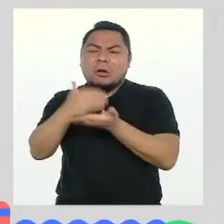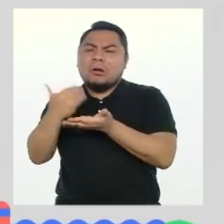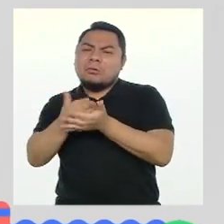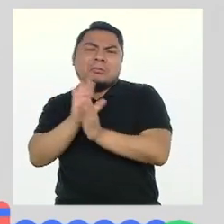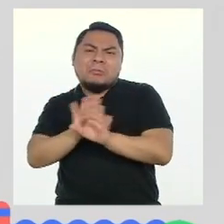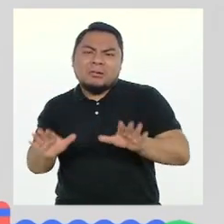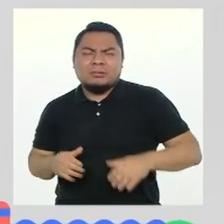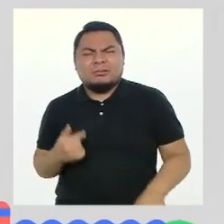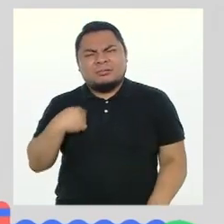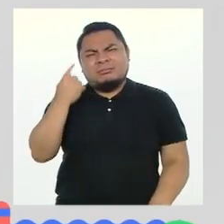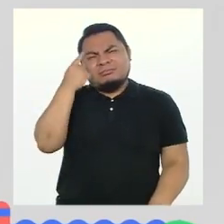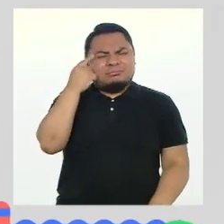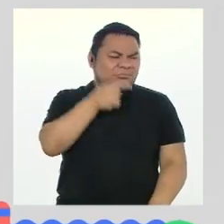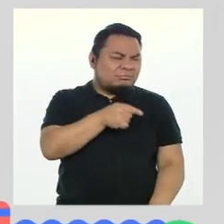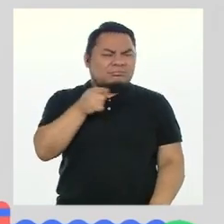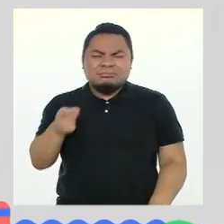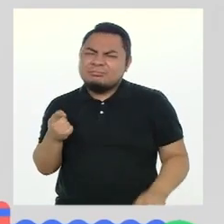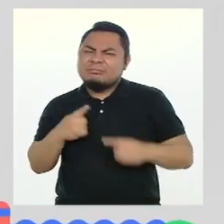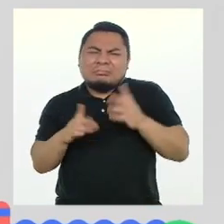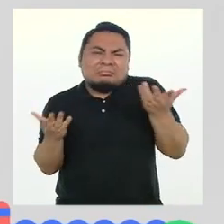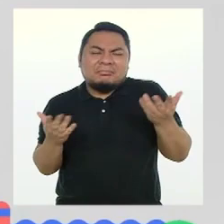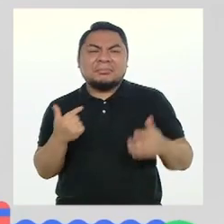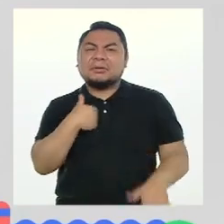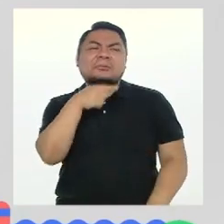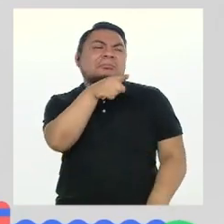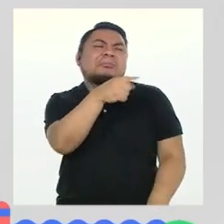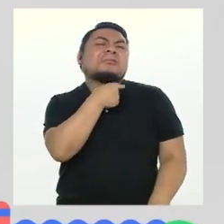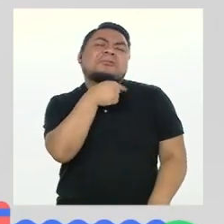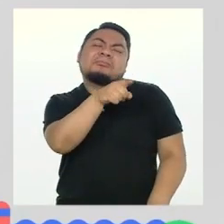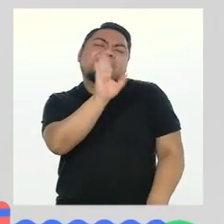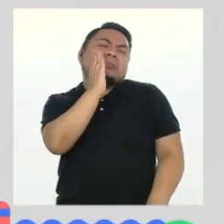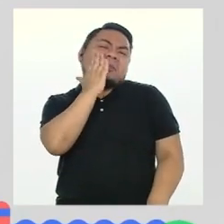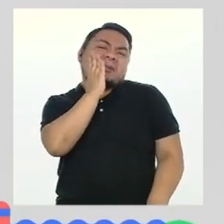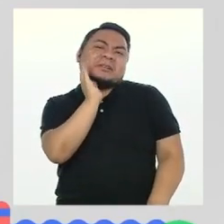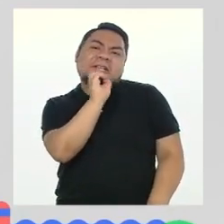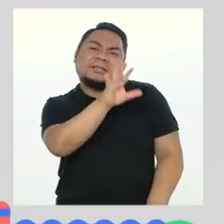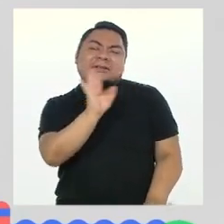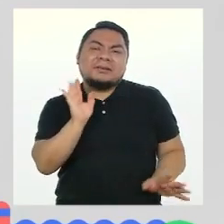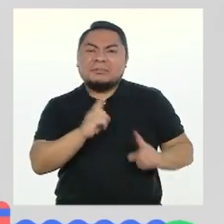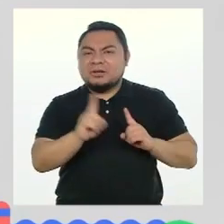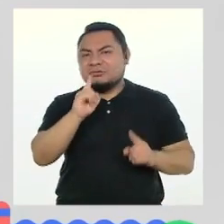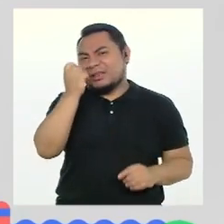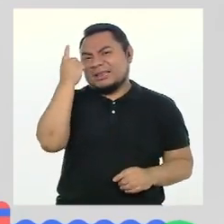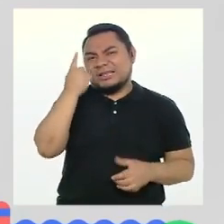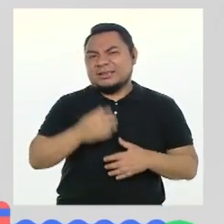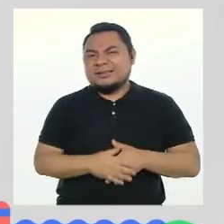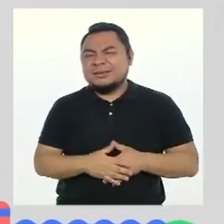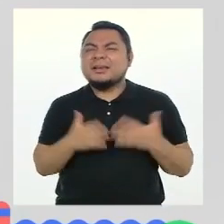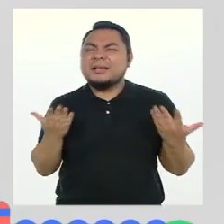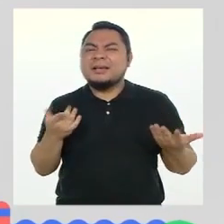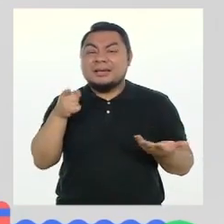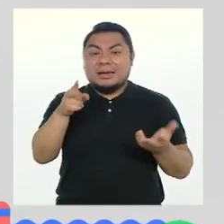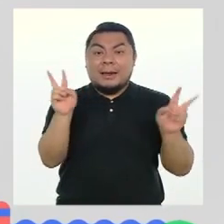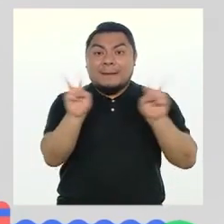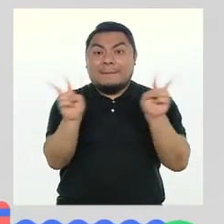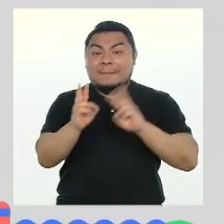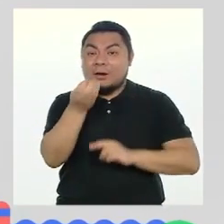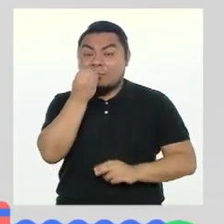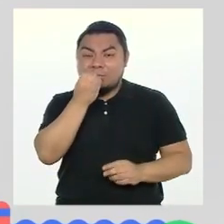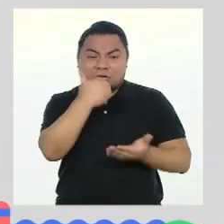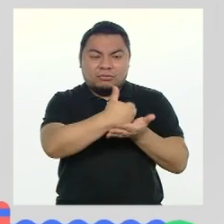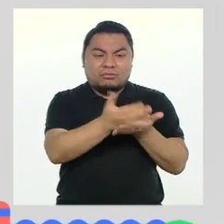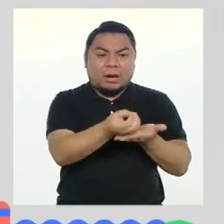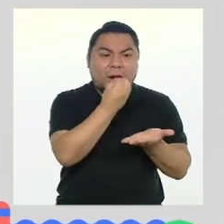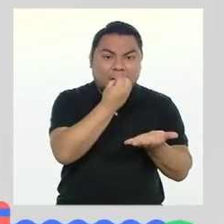No entendía la diferencia y le dije, la que tú prefieras, mamá. Pero no entiendo. ¿Las verduras se pueden comer